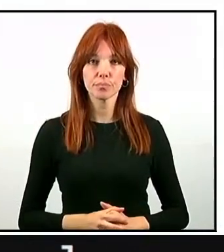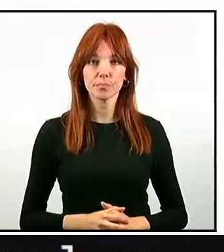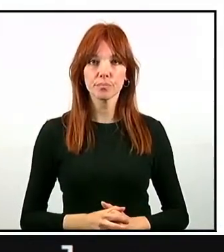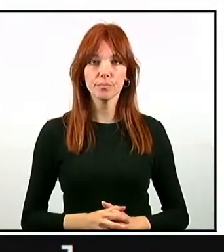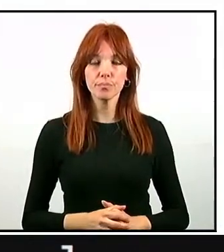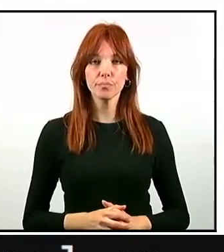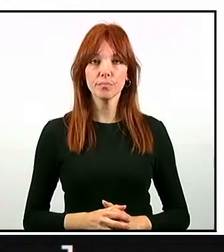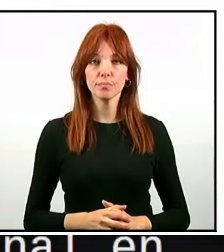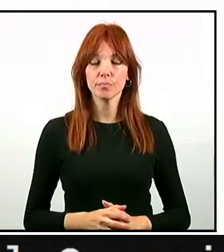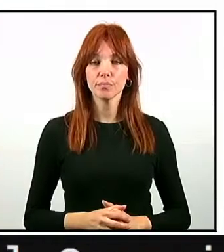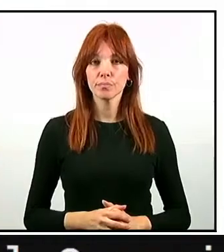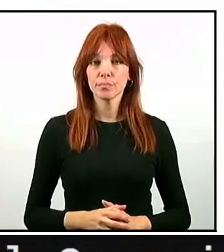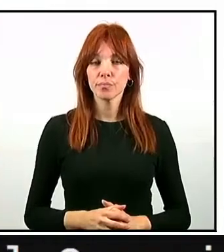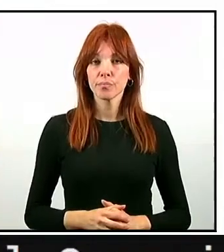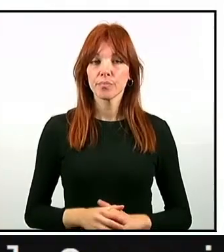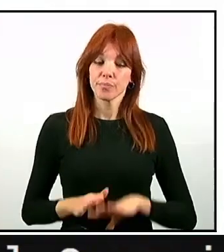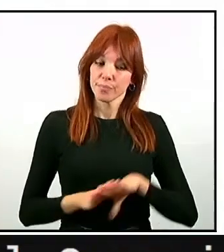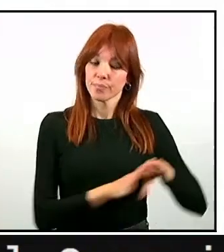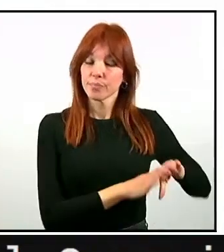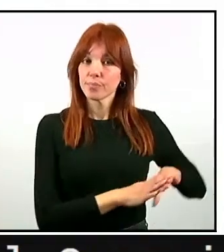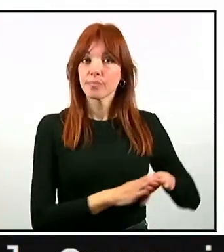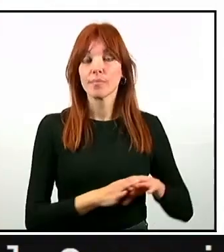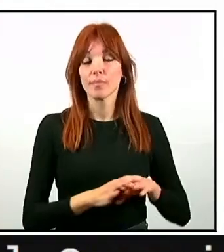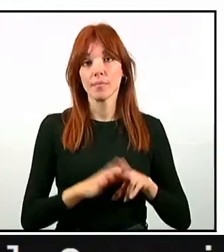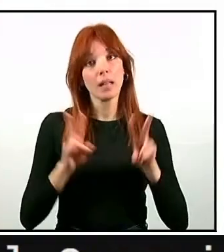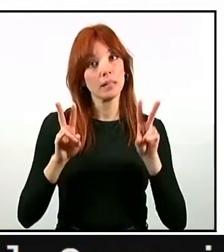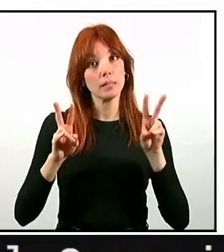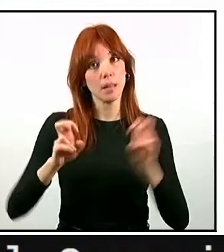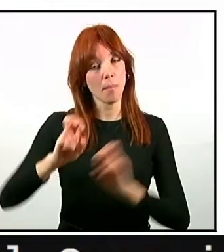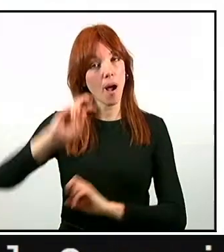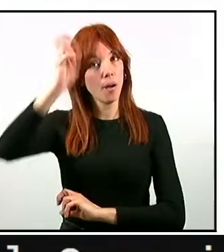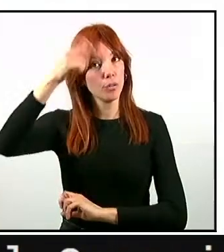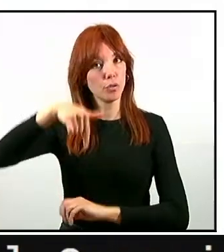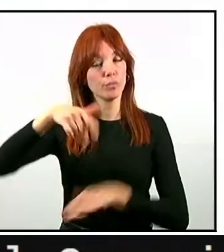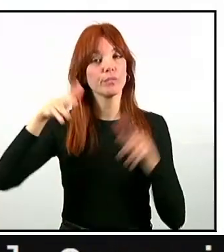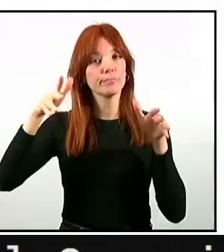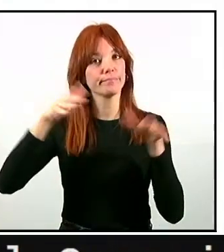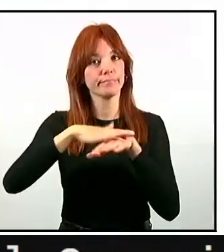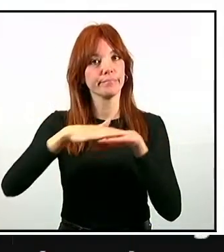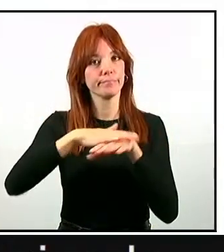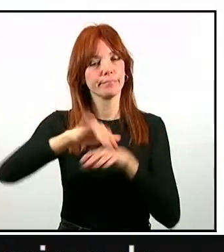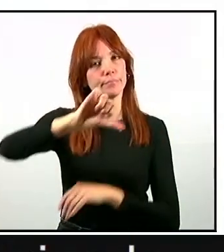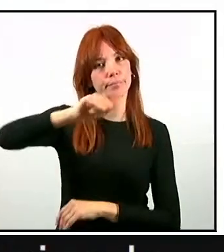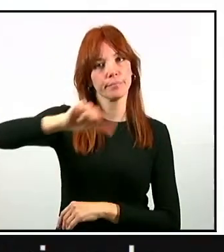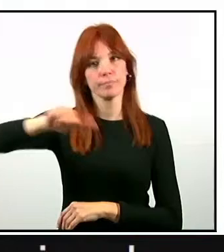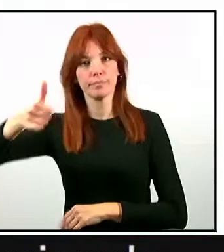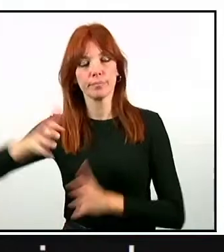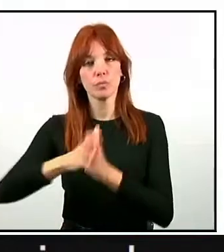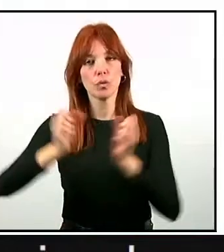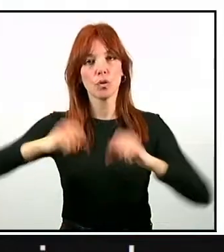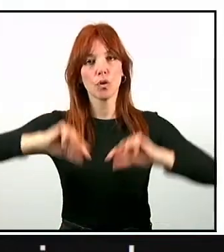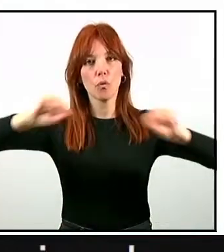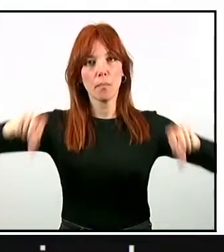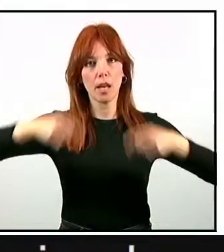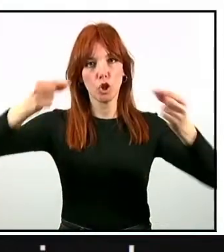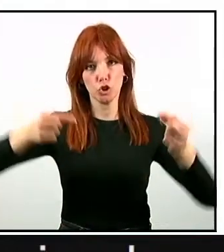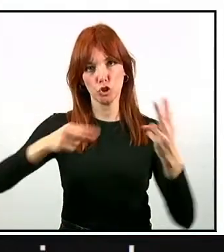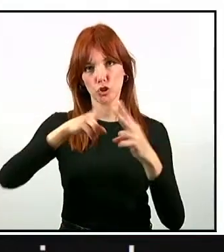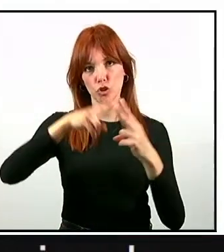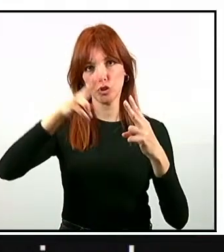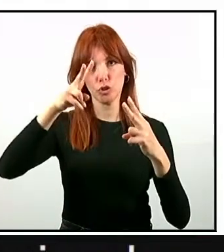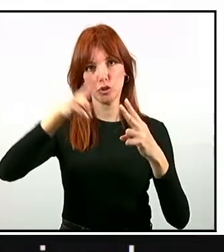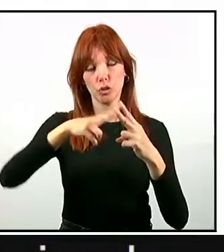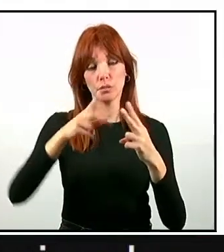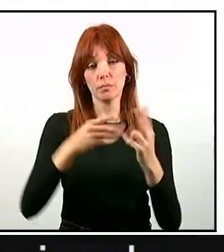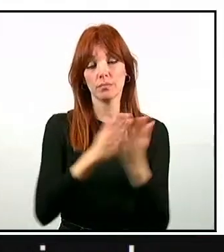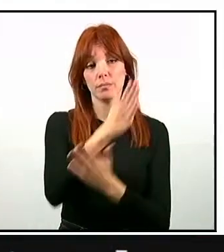El Consejo de Gobierno de hoy también ha autorizado sendos convenios interadministrativos